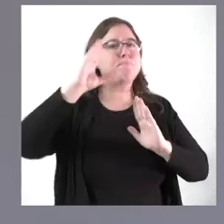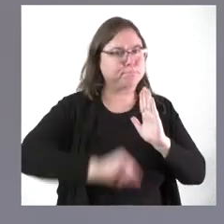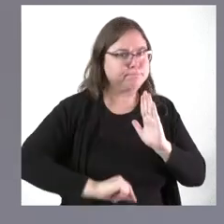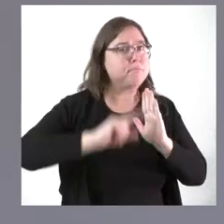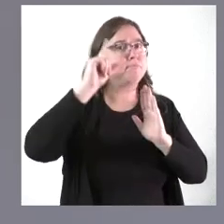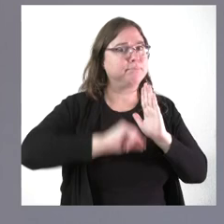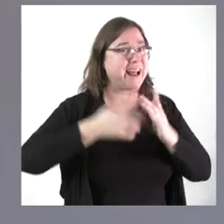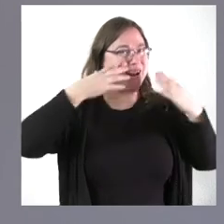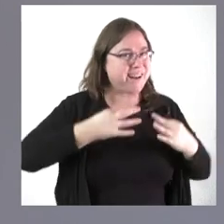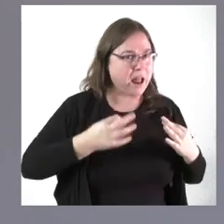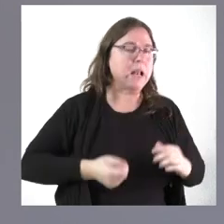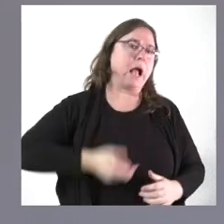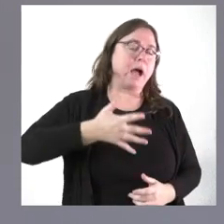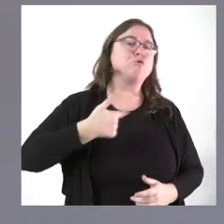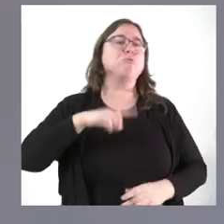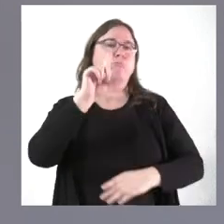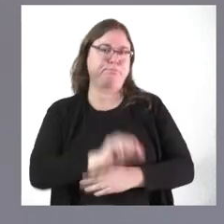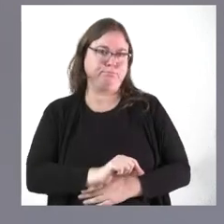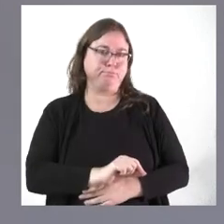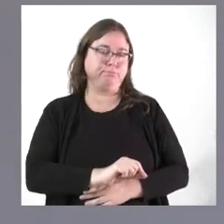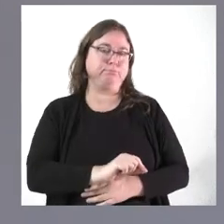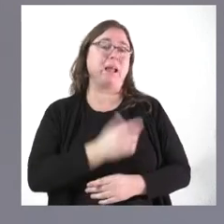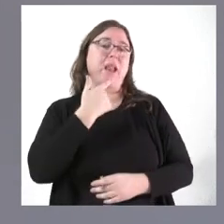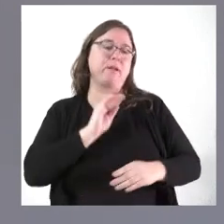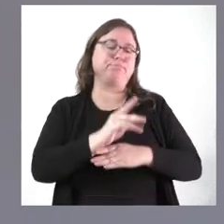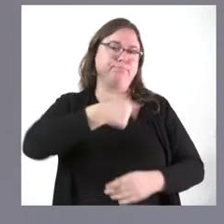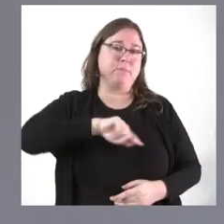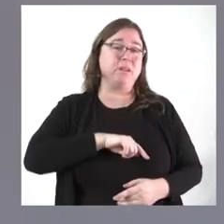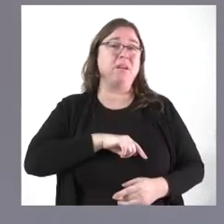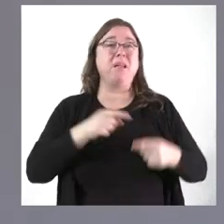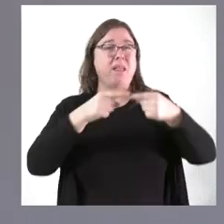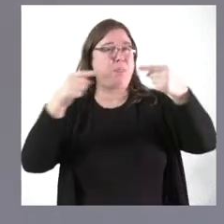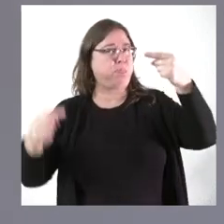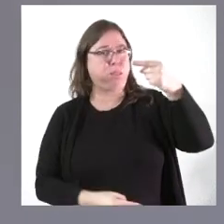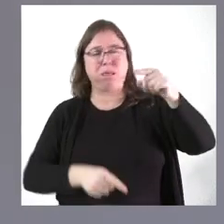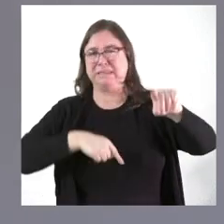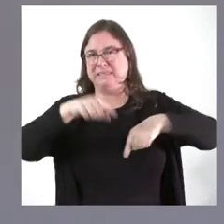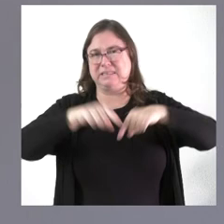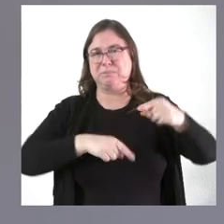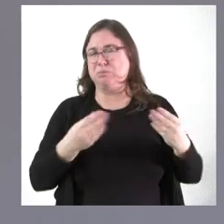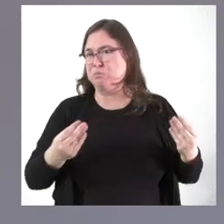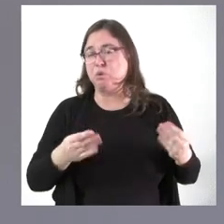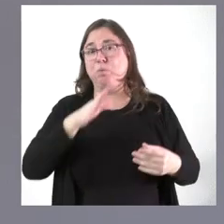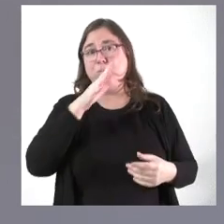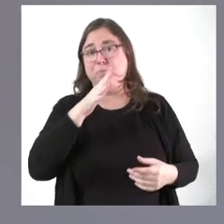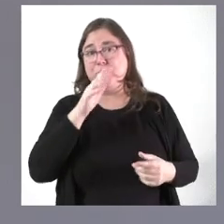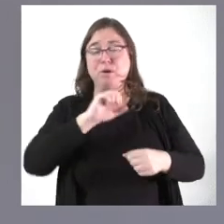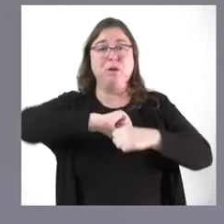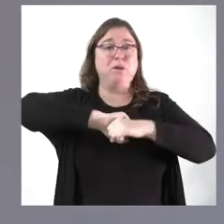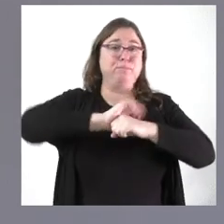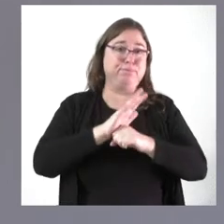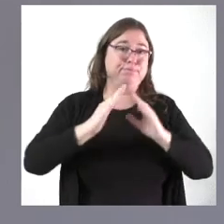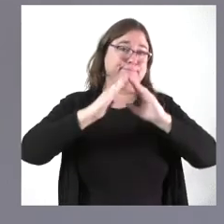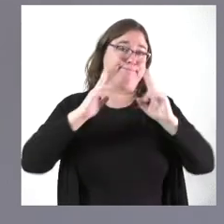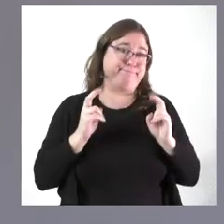coste real de prestación de este servicio en el transporte se ha multiplicado de forma muy importante por dos motivos esenciales porque durante la pandemia ha bajado